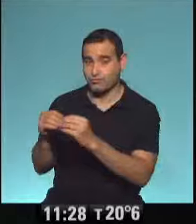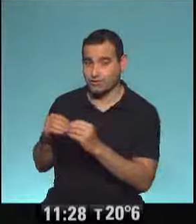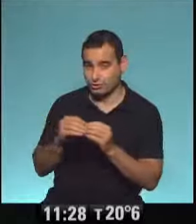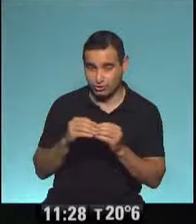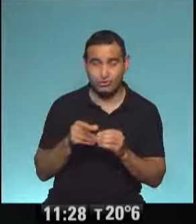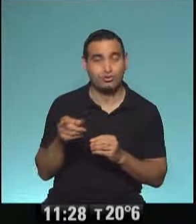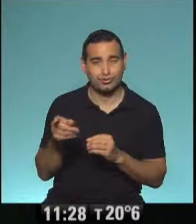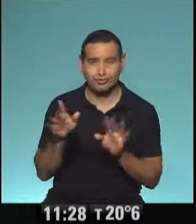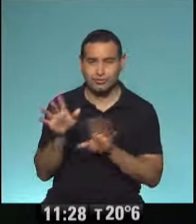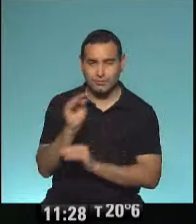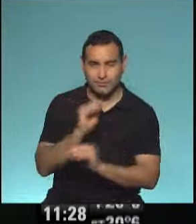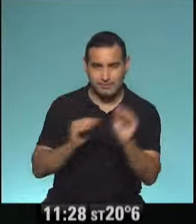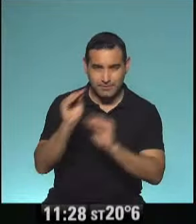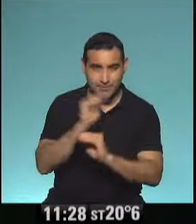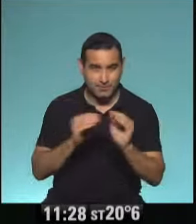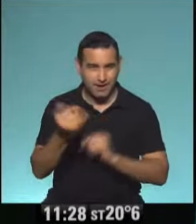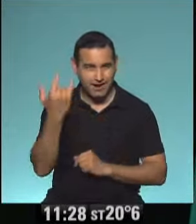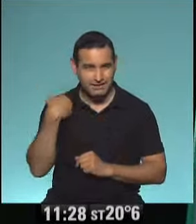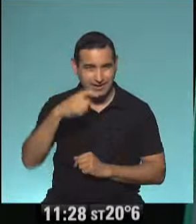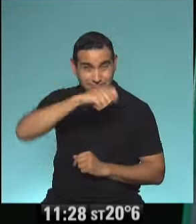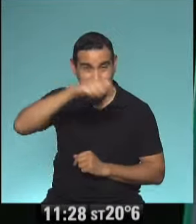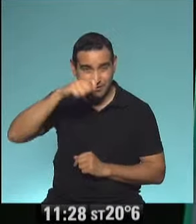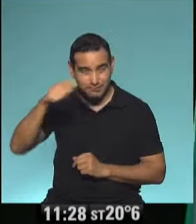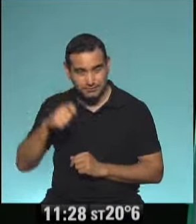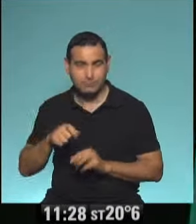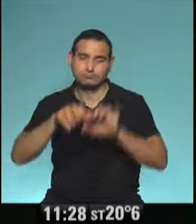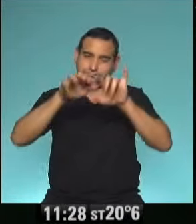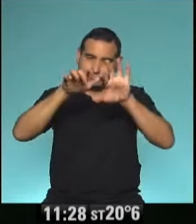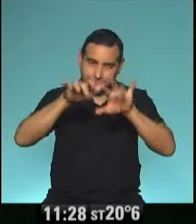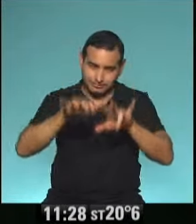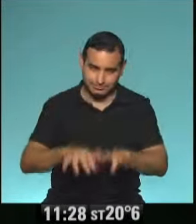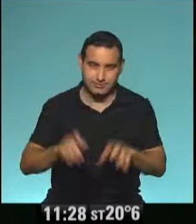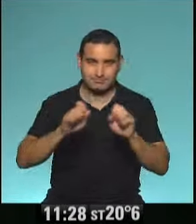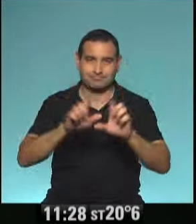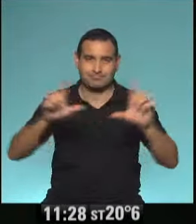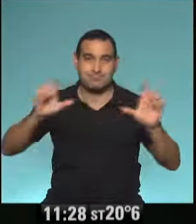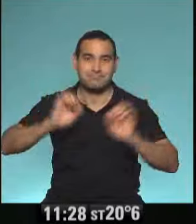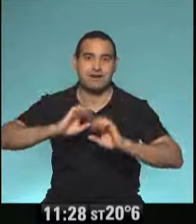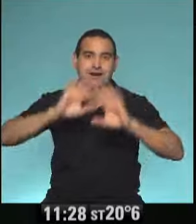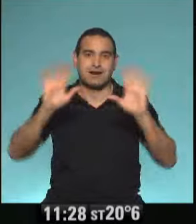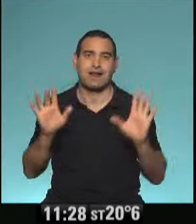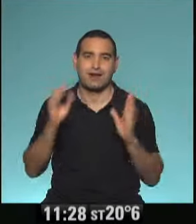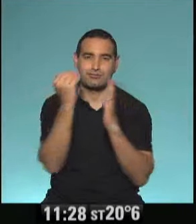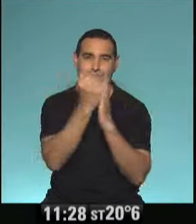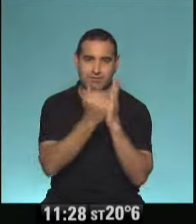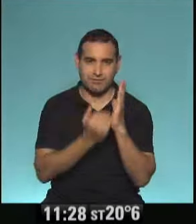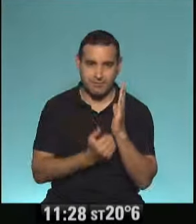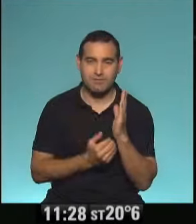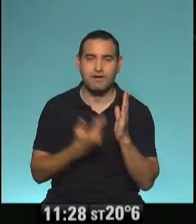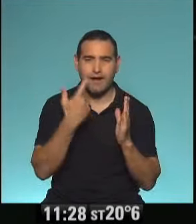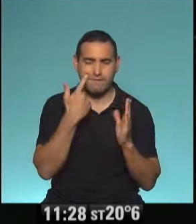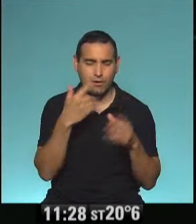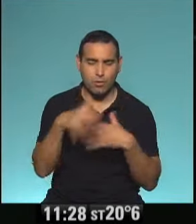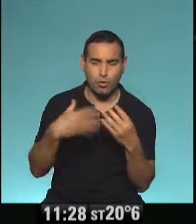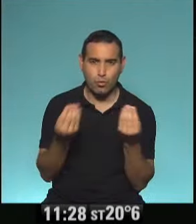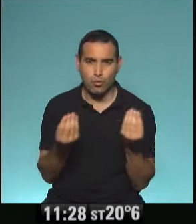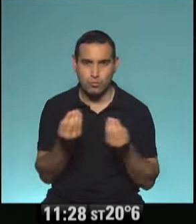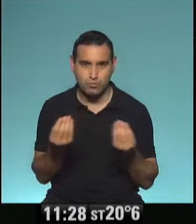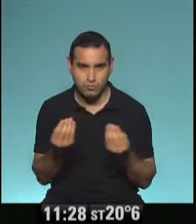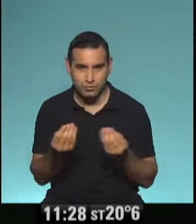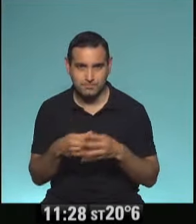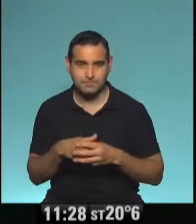haciendo mucho trabajo con lo que escribimos ayer en el pizarrón. Lo pasamos también en limpio en nuestro reglamento para después de saber el contenido de nuestro juego